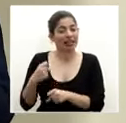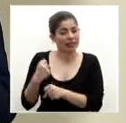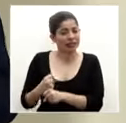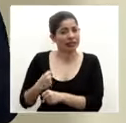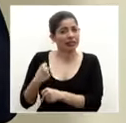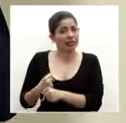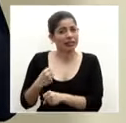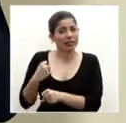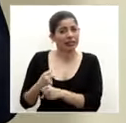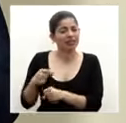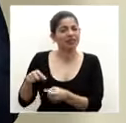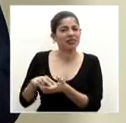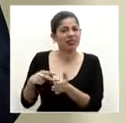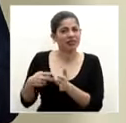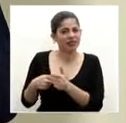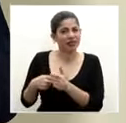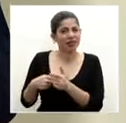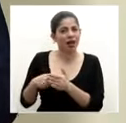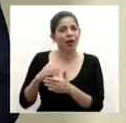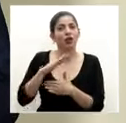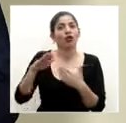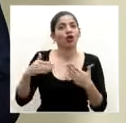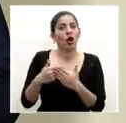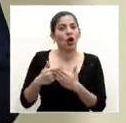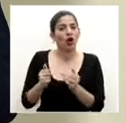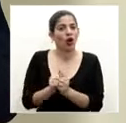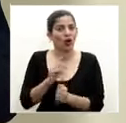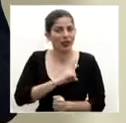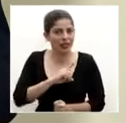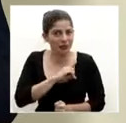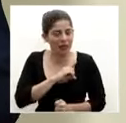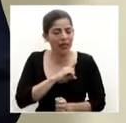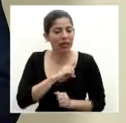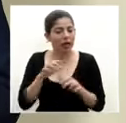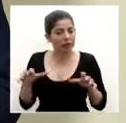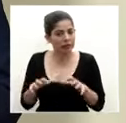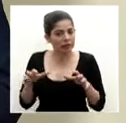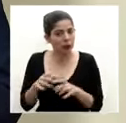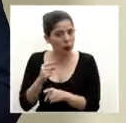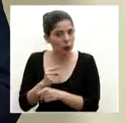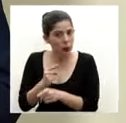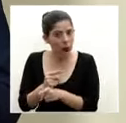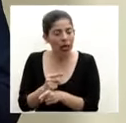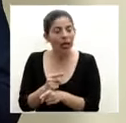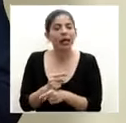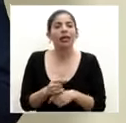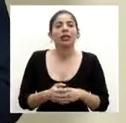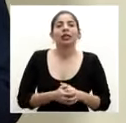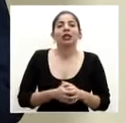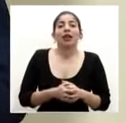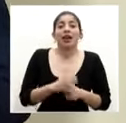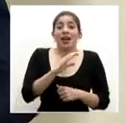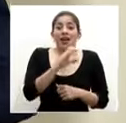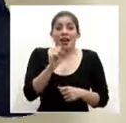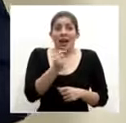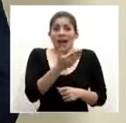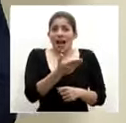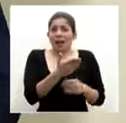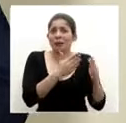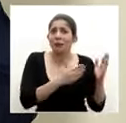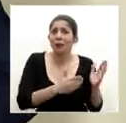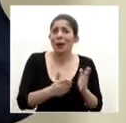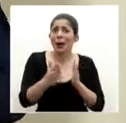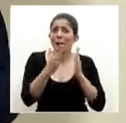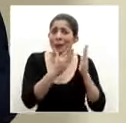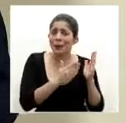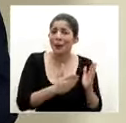dando es todos disciplinados, haciendo lo que hay que hacer, la caja